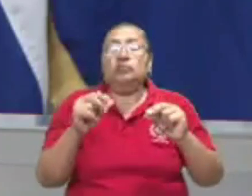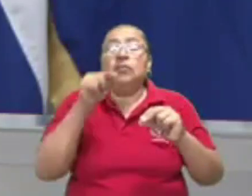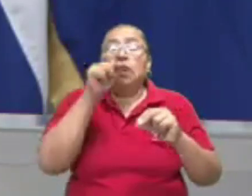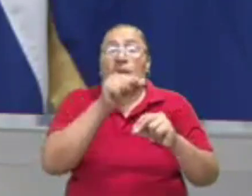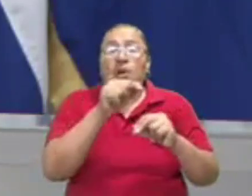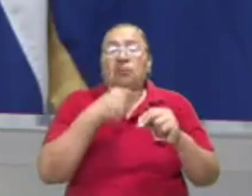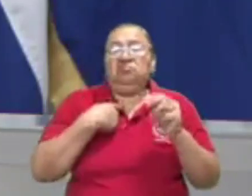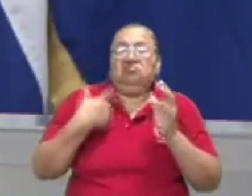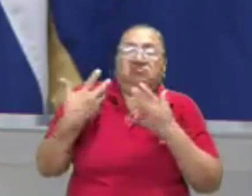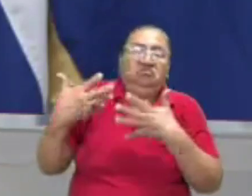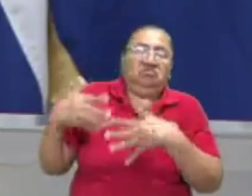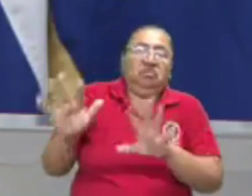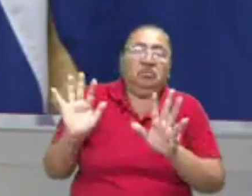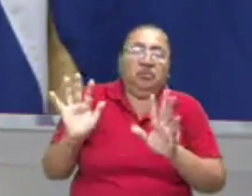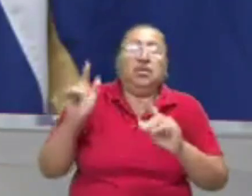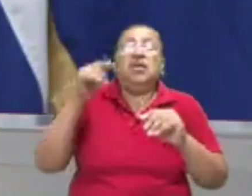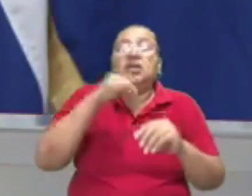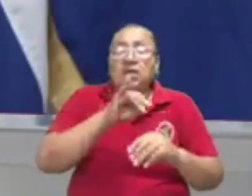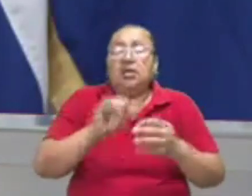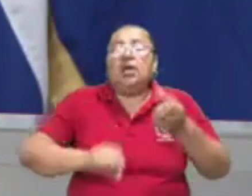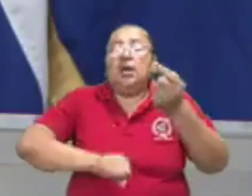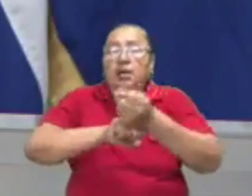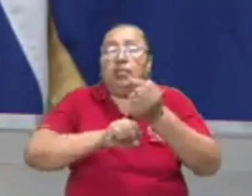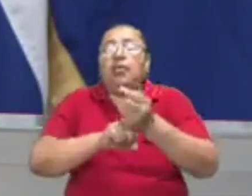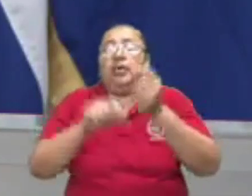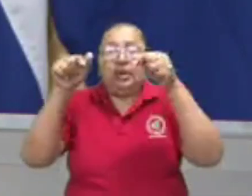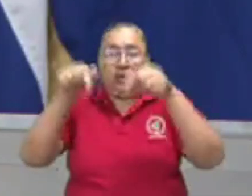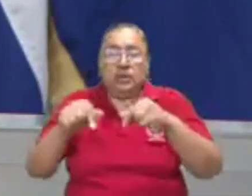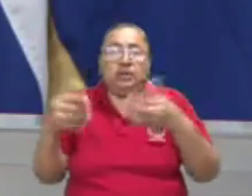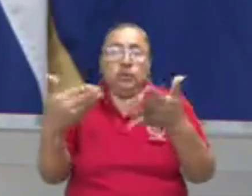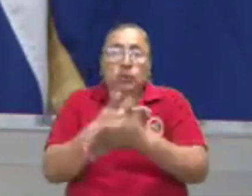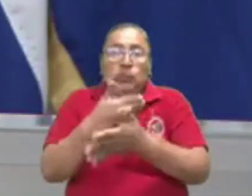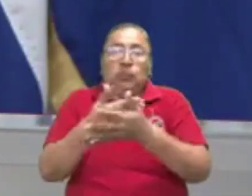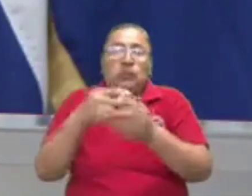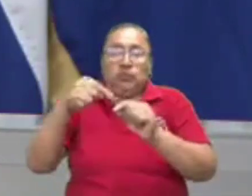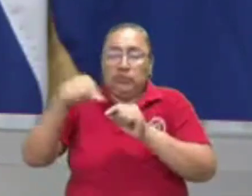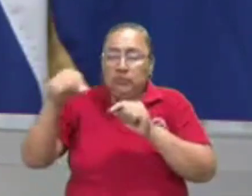desentenderse y hasta apoyar este actuar de sus filiales.